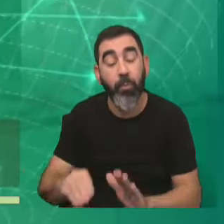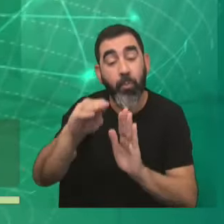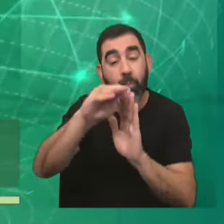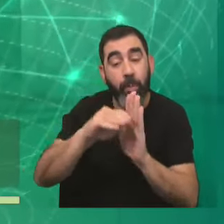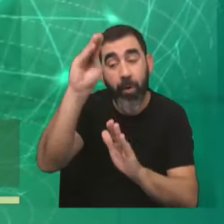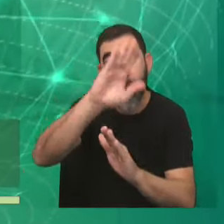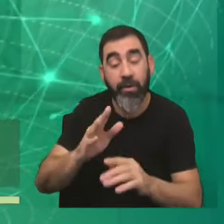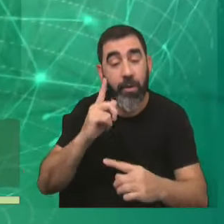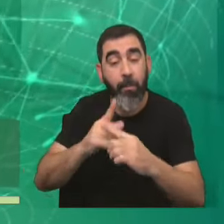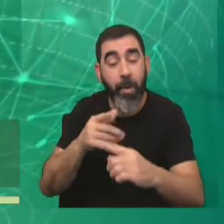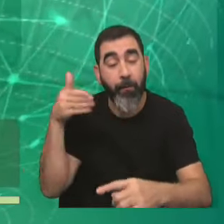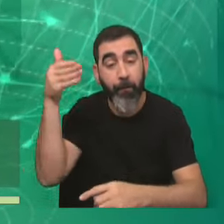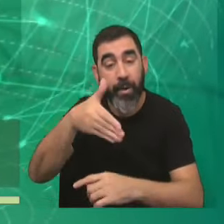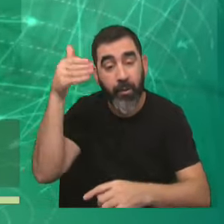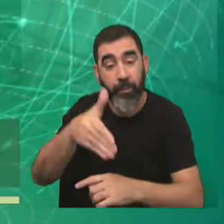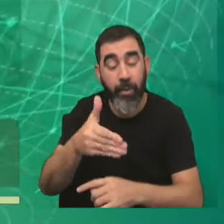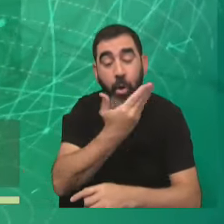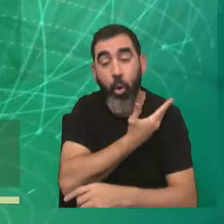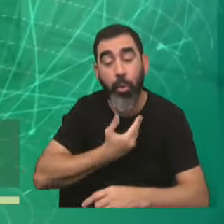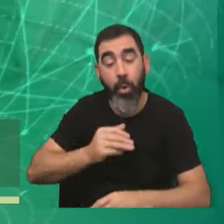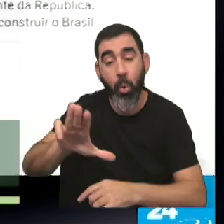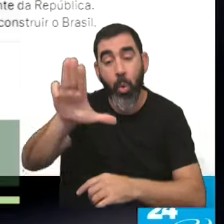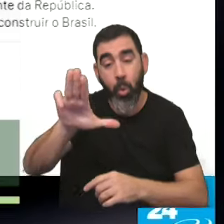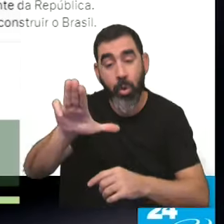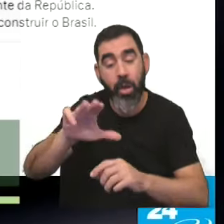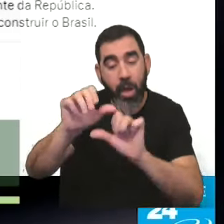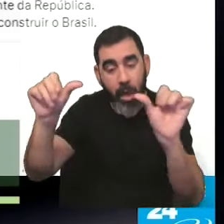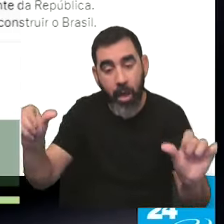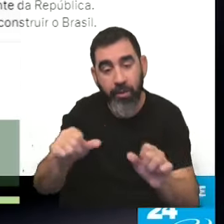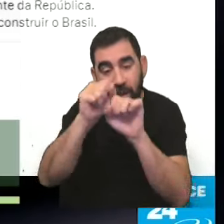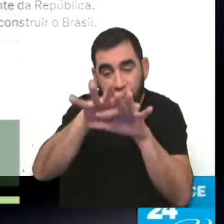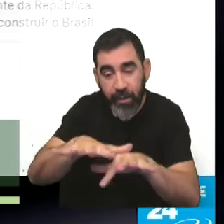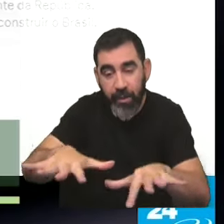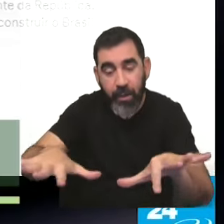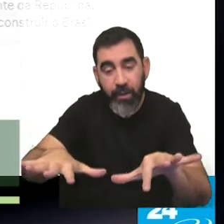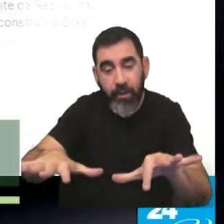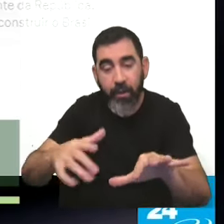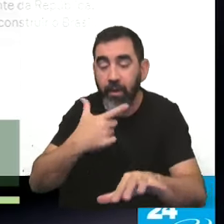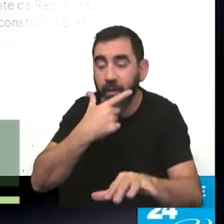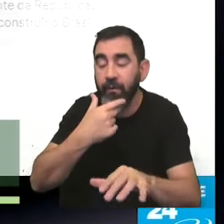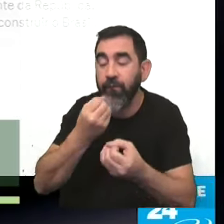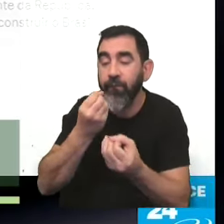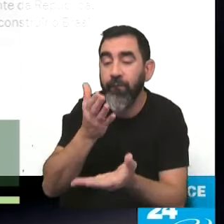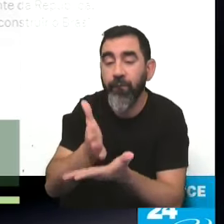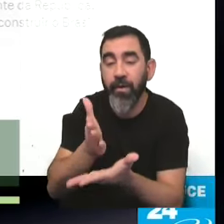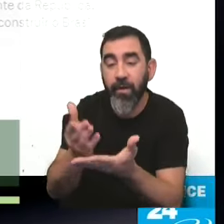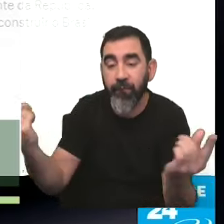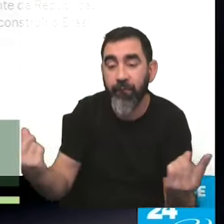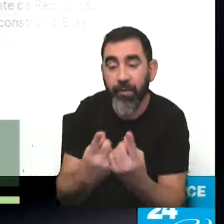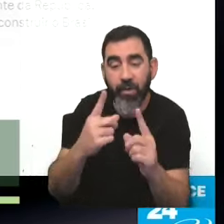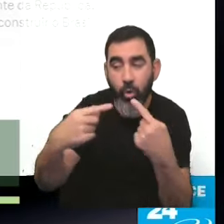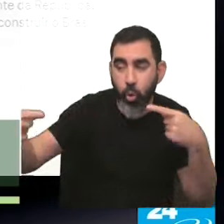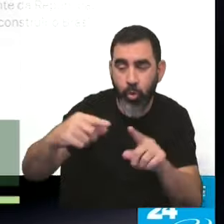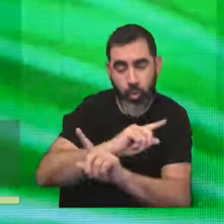Brasil más participativo la administración Lula trabaja en la generación de redes con algoritmos que favorezcan los encuentros y no la